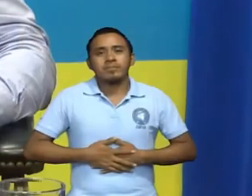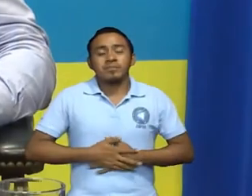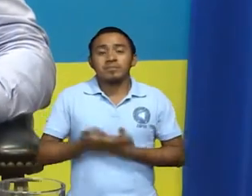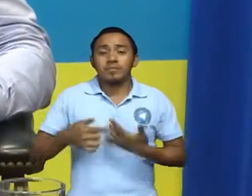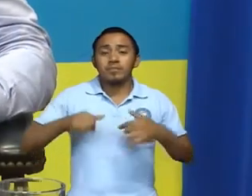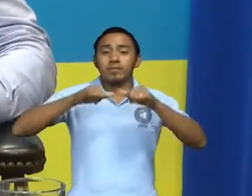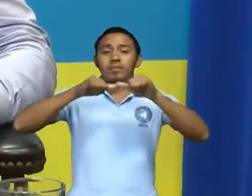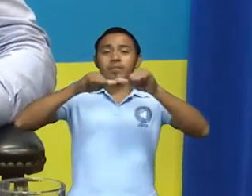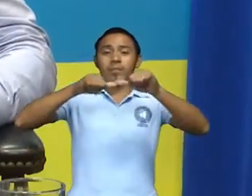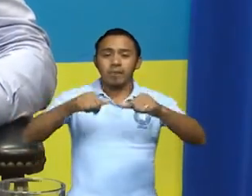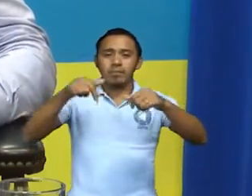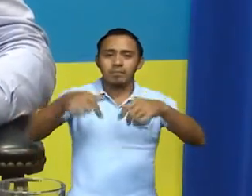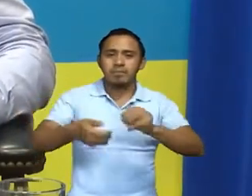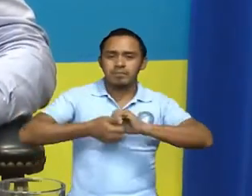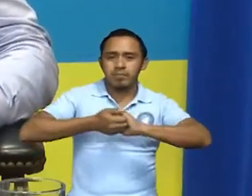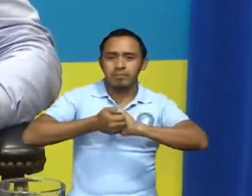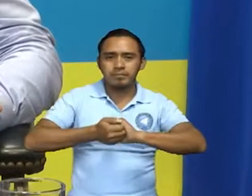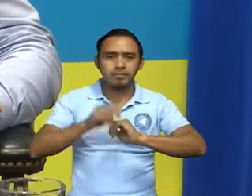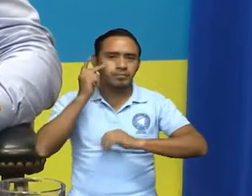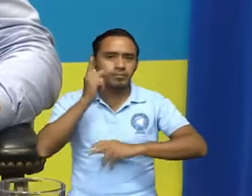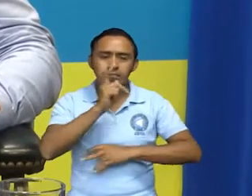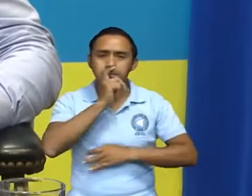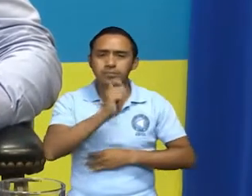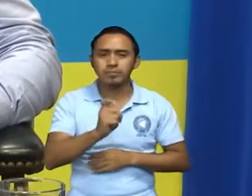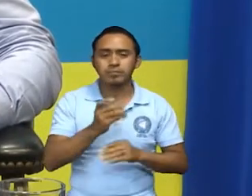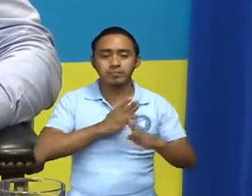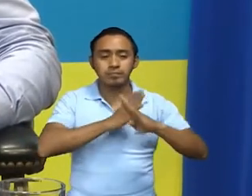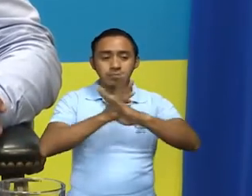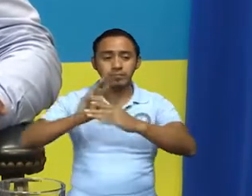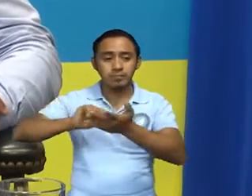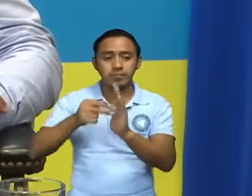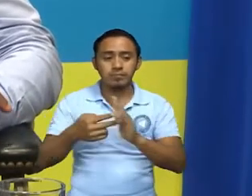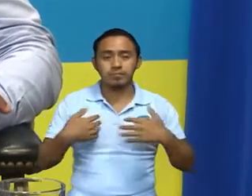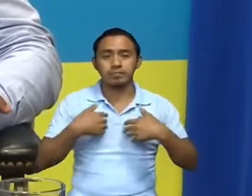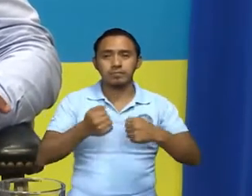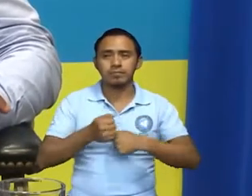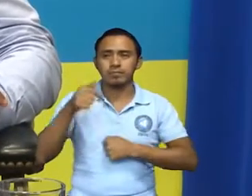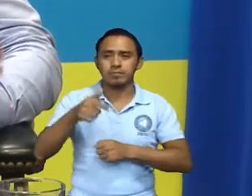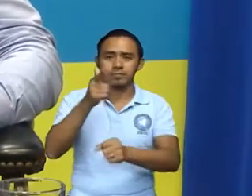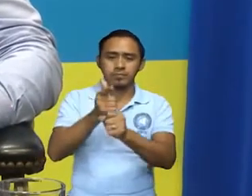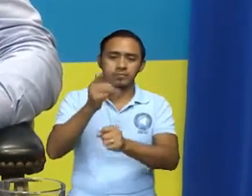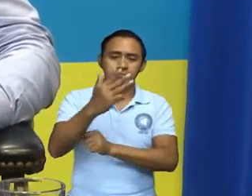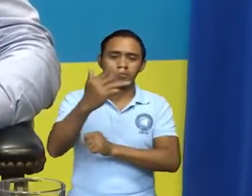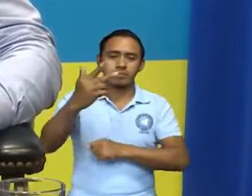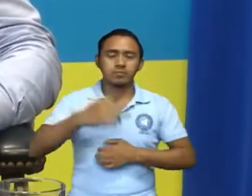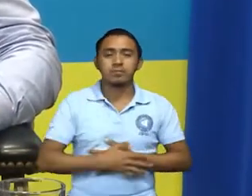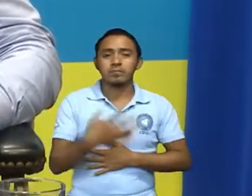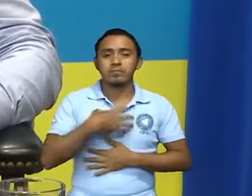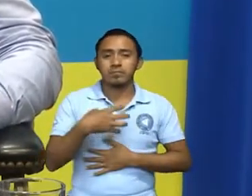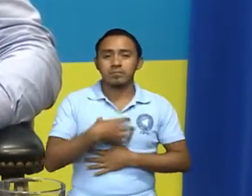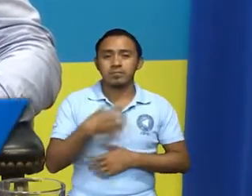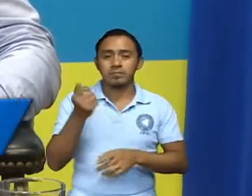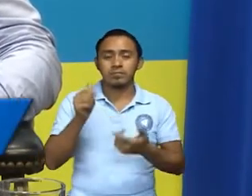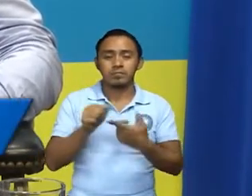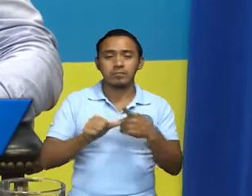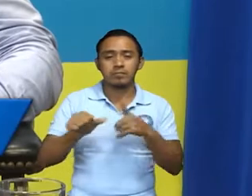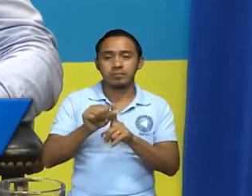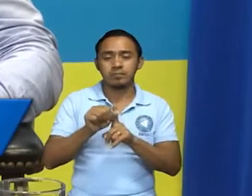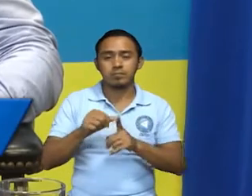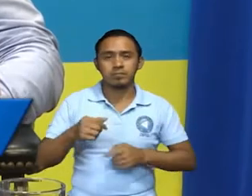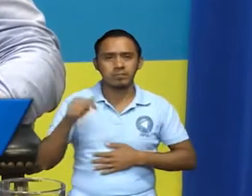Estamos de regreso, amigos televidentes, en su gustado programa Prevenir de Salud, a través de la frecuencia del canal 98, el canal parlamentario. Usted puede ver